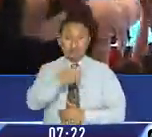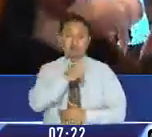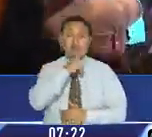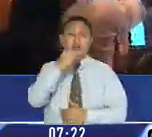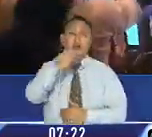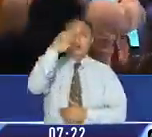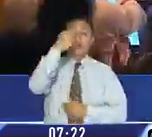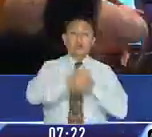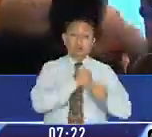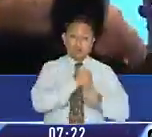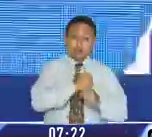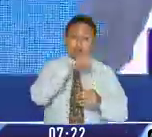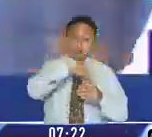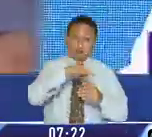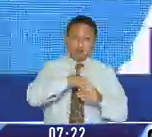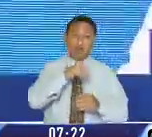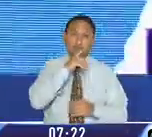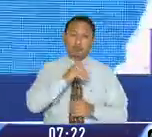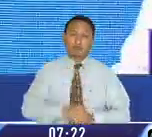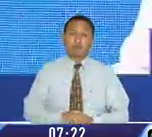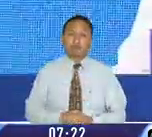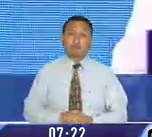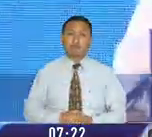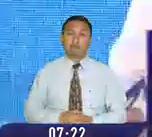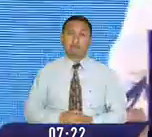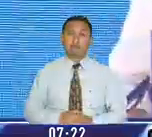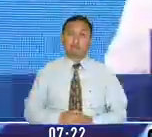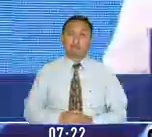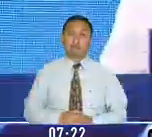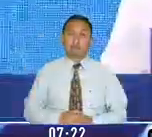seccionales 2023. Este partido adopta